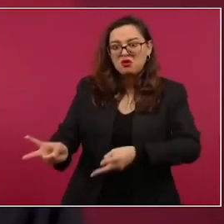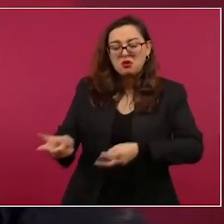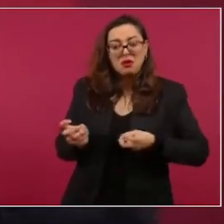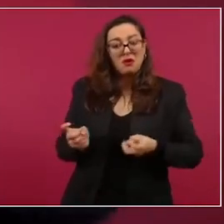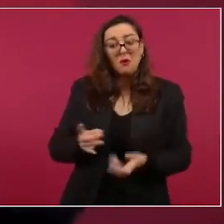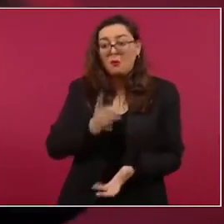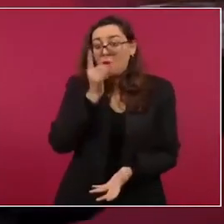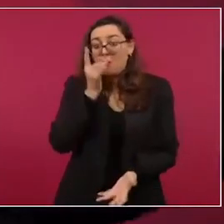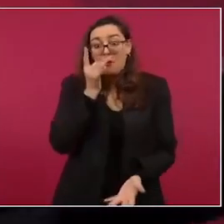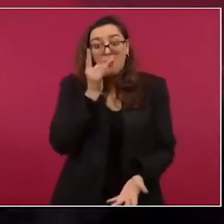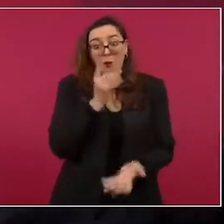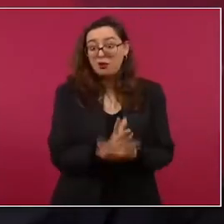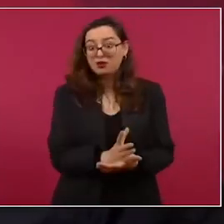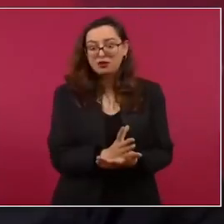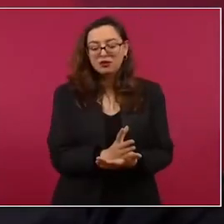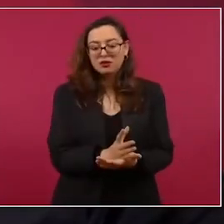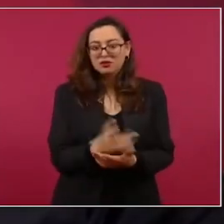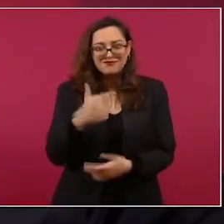porque en todo,